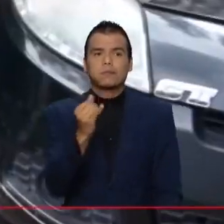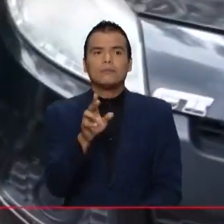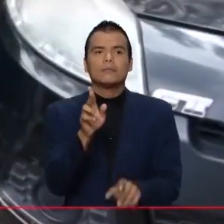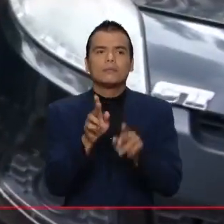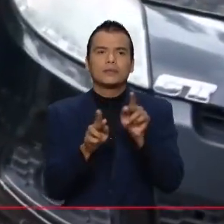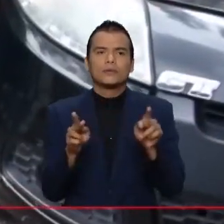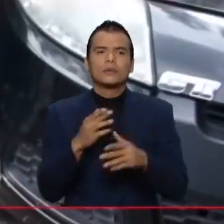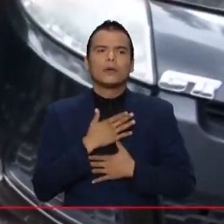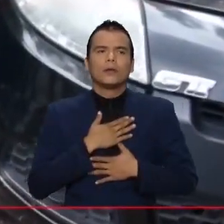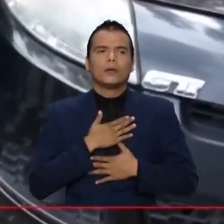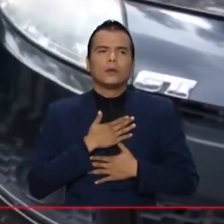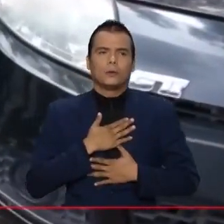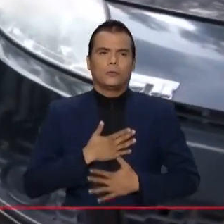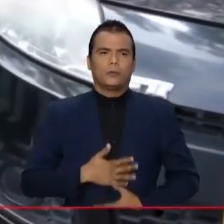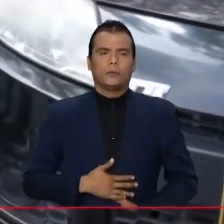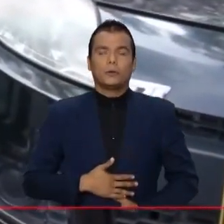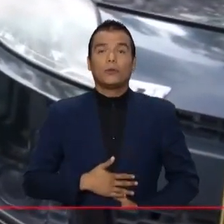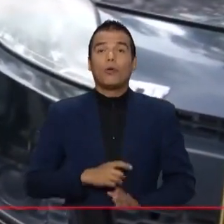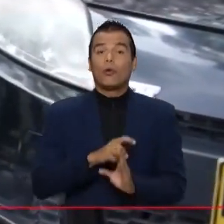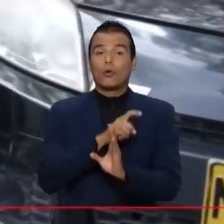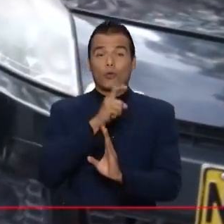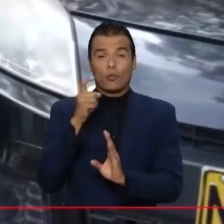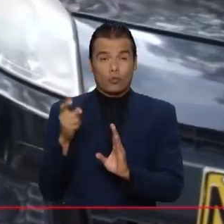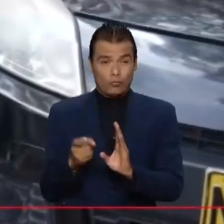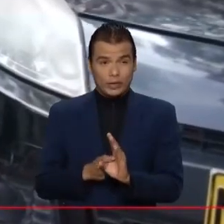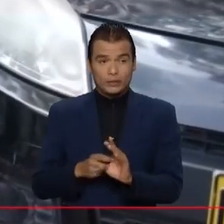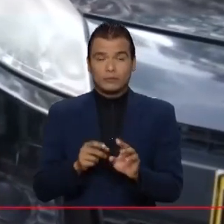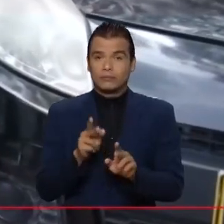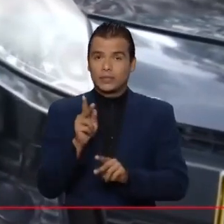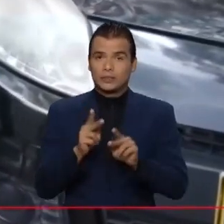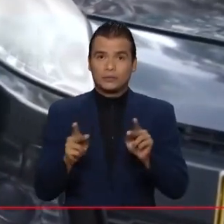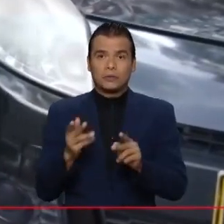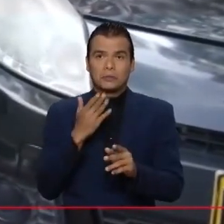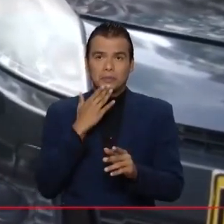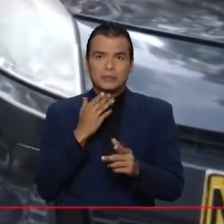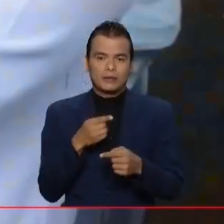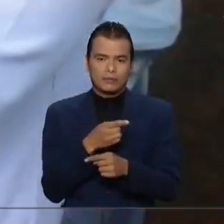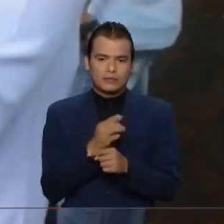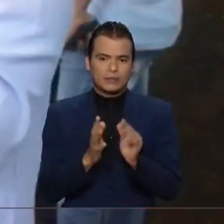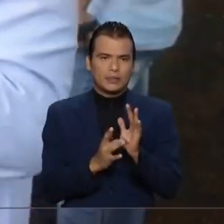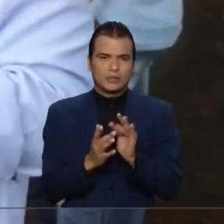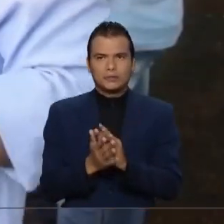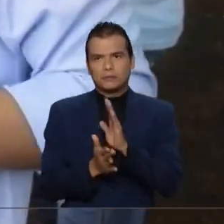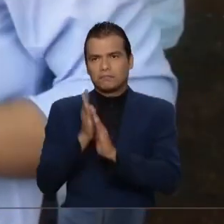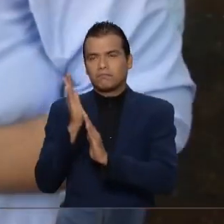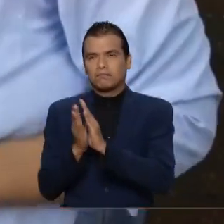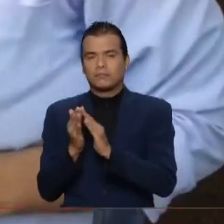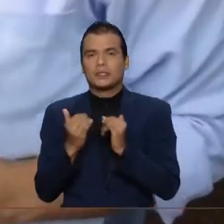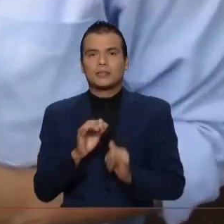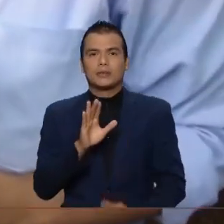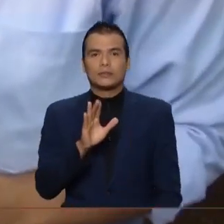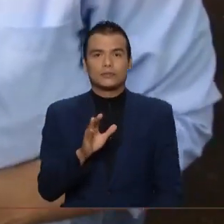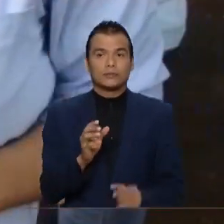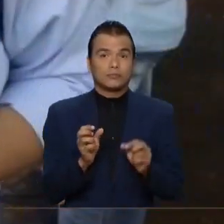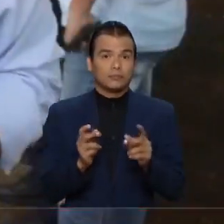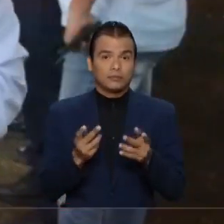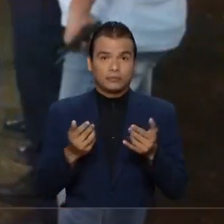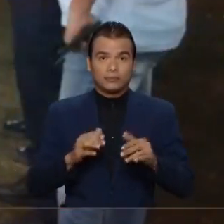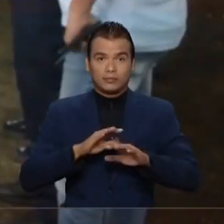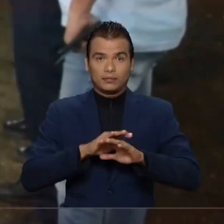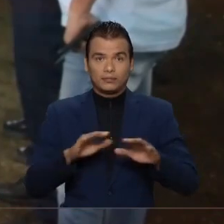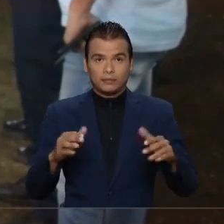de seguridad para todos los viajeros que disfrutarán esta Semana Santa. Bueno, coronel, muchísimas gracias. Pues esta es toda la información que se